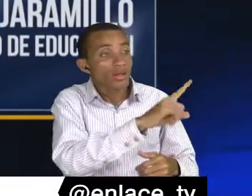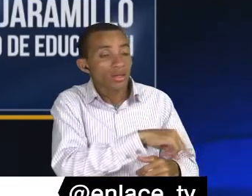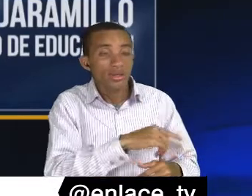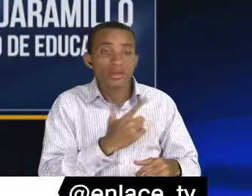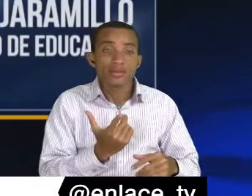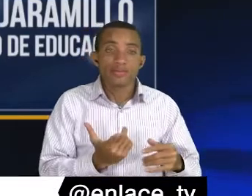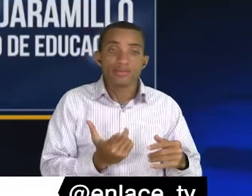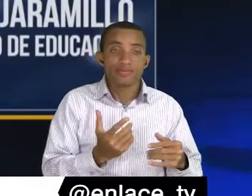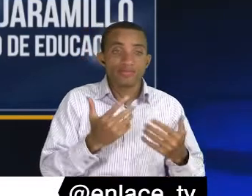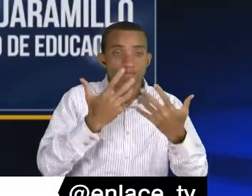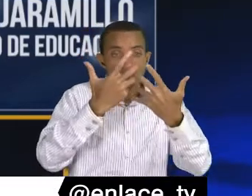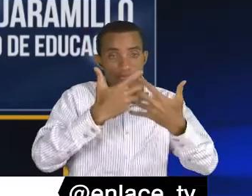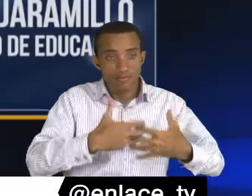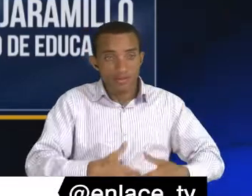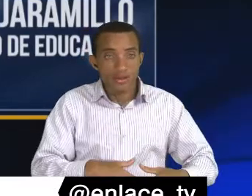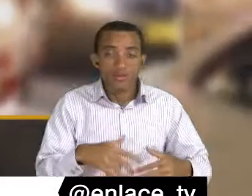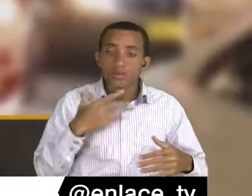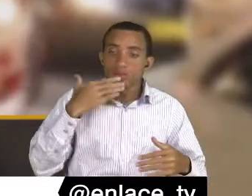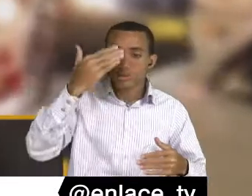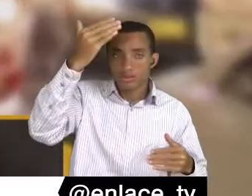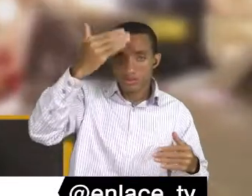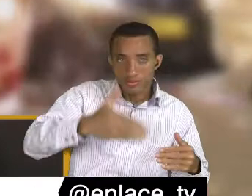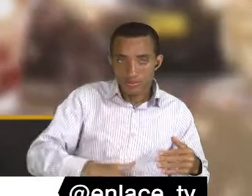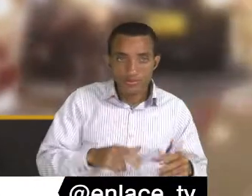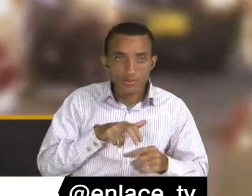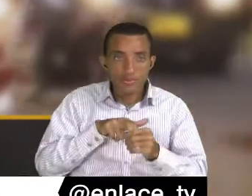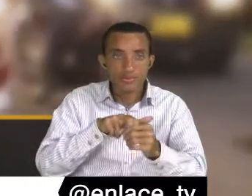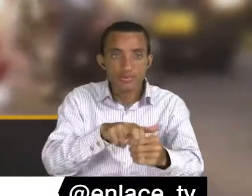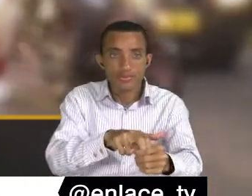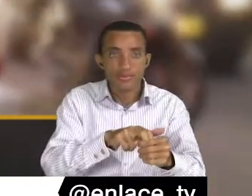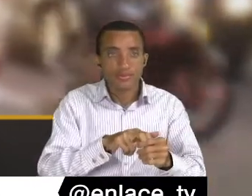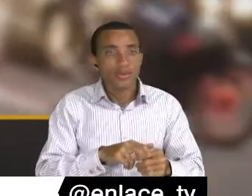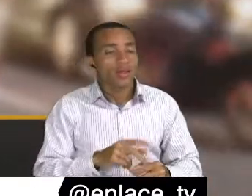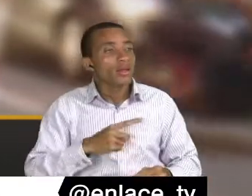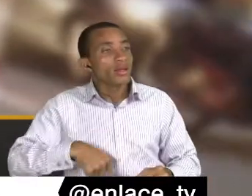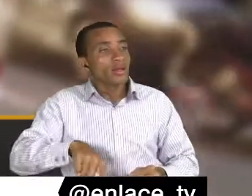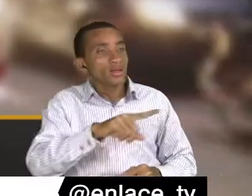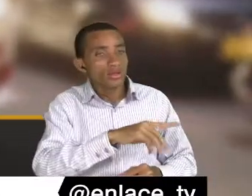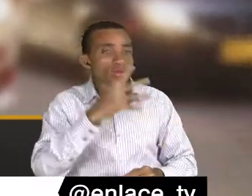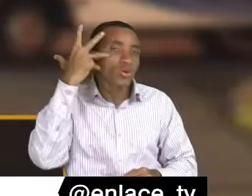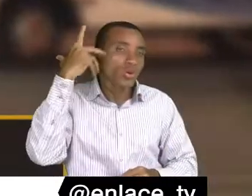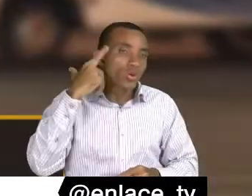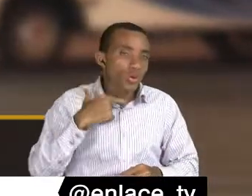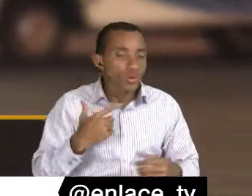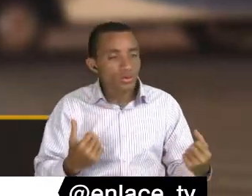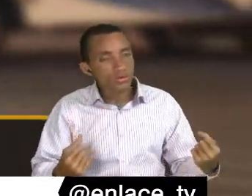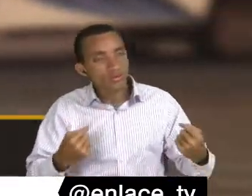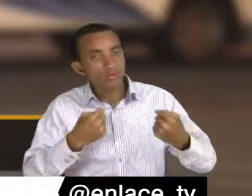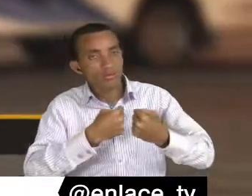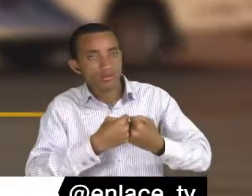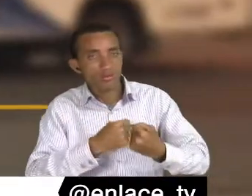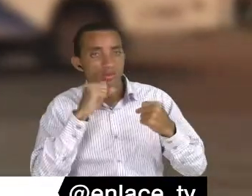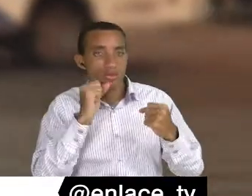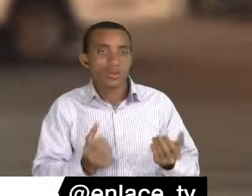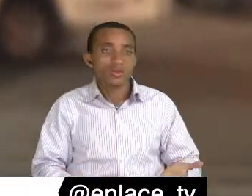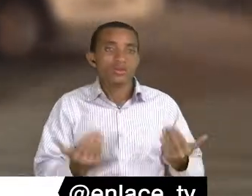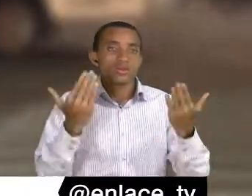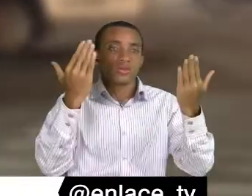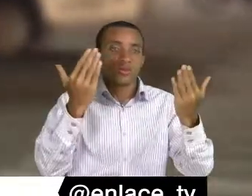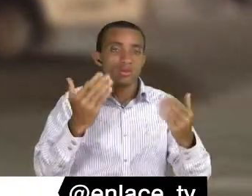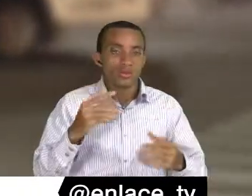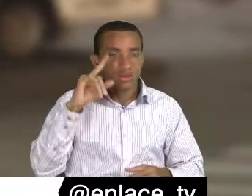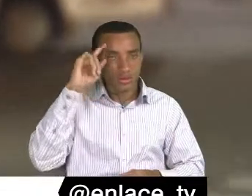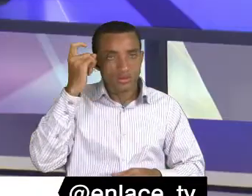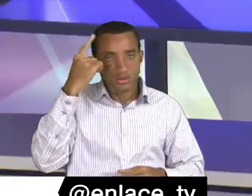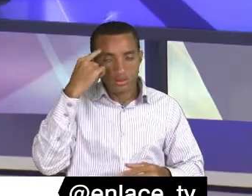tomen los correctivos sobre esos conductores. El funcionario indicó además que día a día trabajan en equipo para optimizar los beneficios que el gobierno ofrece a los